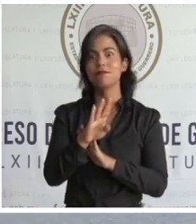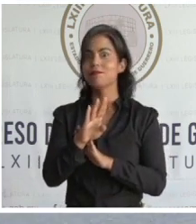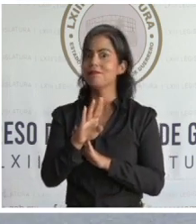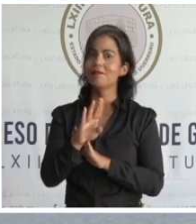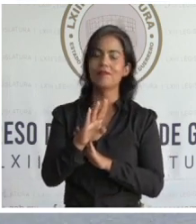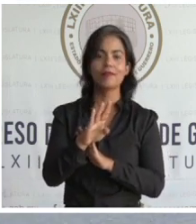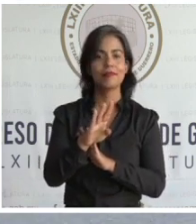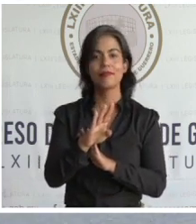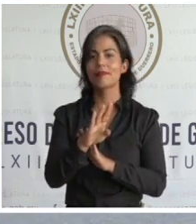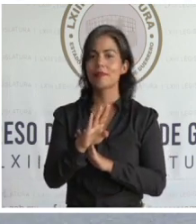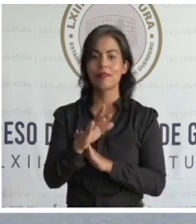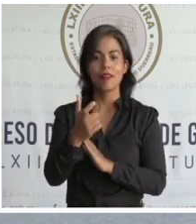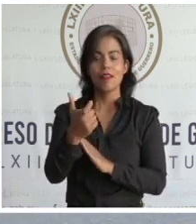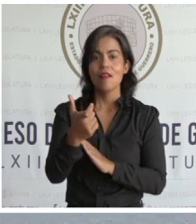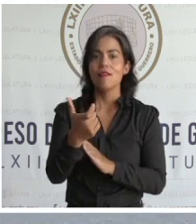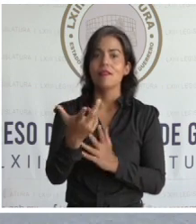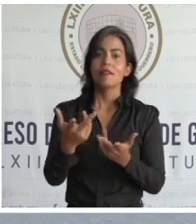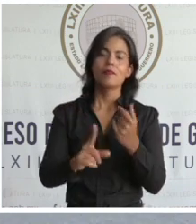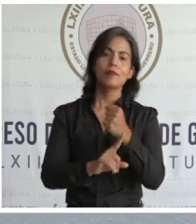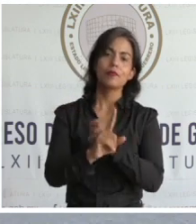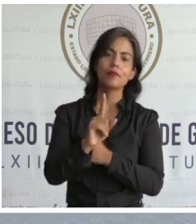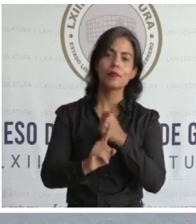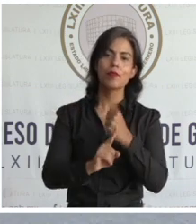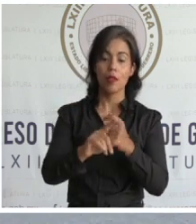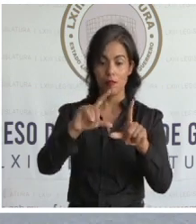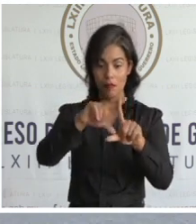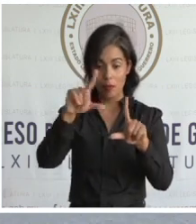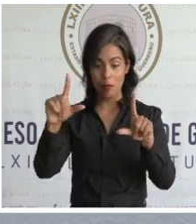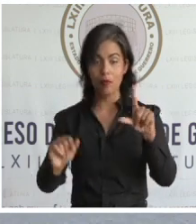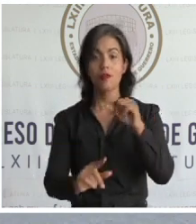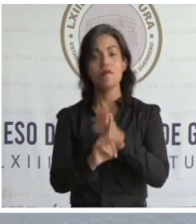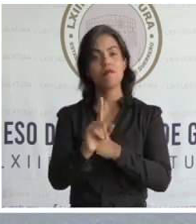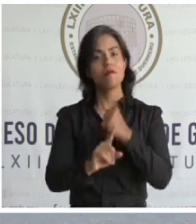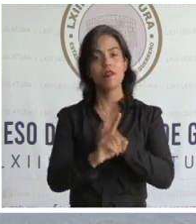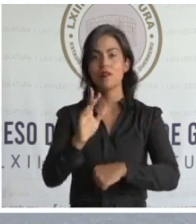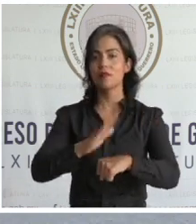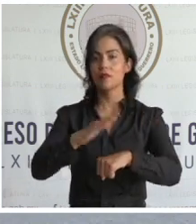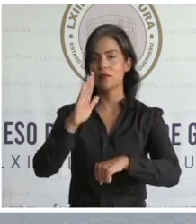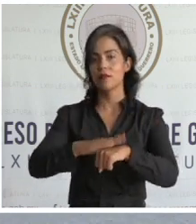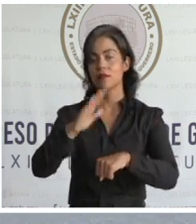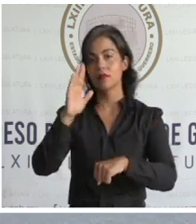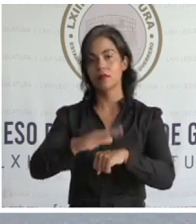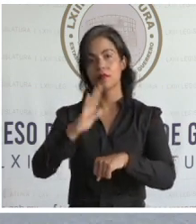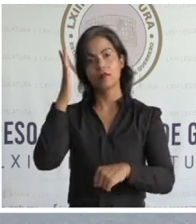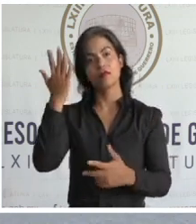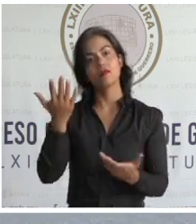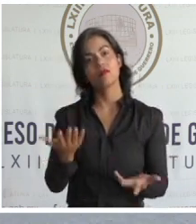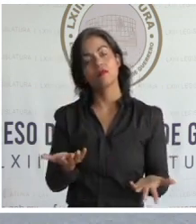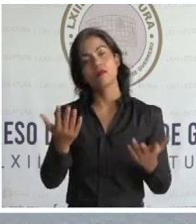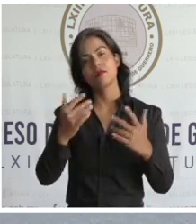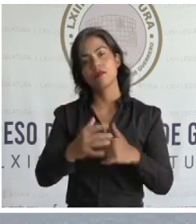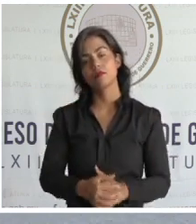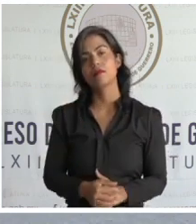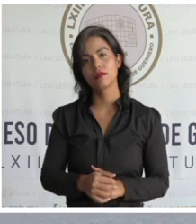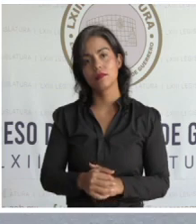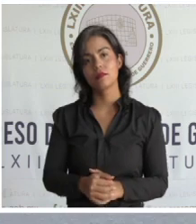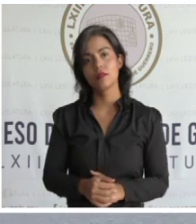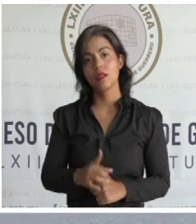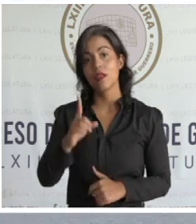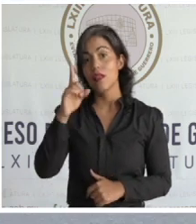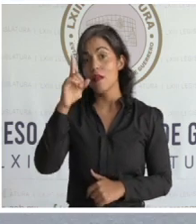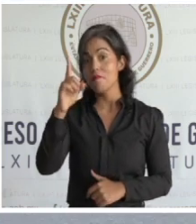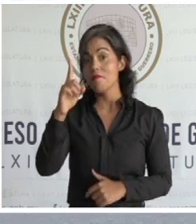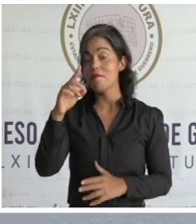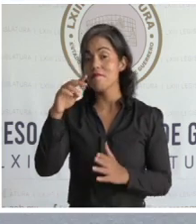entiende la realidad económica que enfrenta nuestro país actualmente. En total serían 1.605 pesos de ida y vuelta